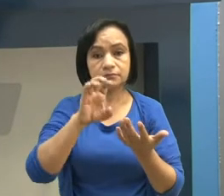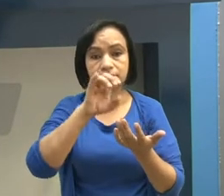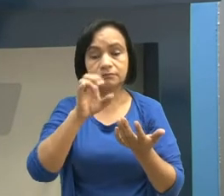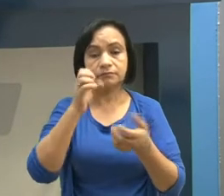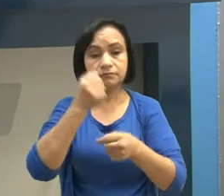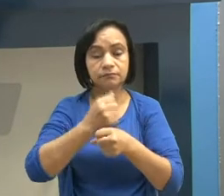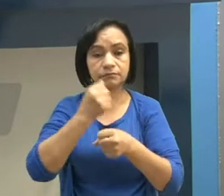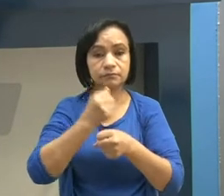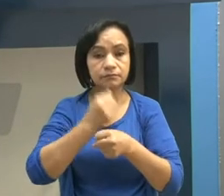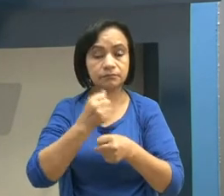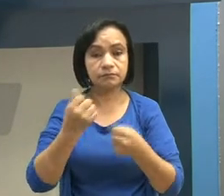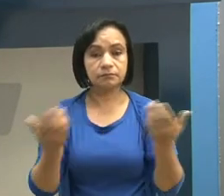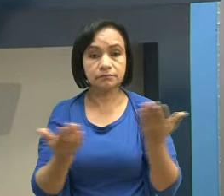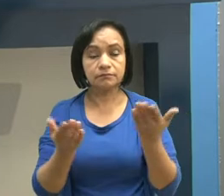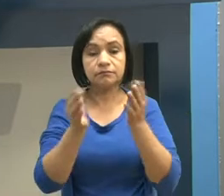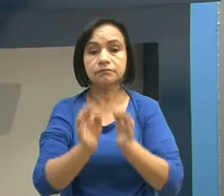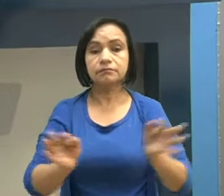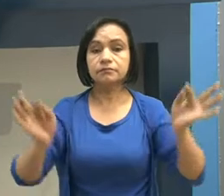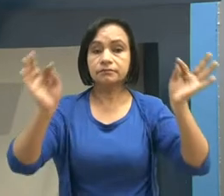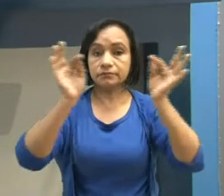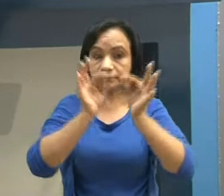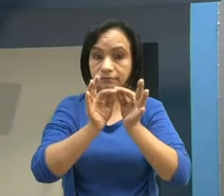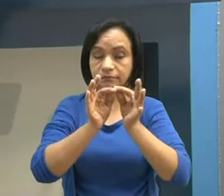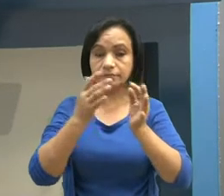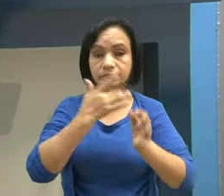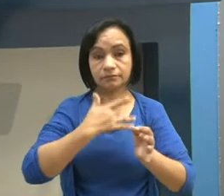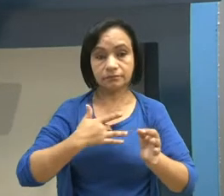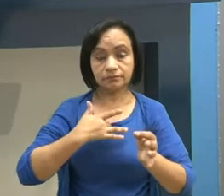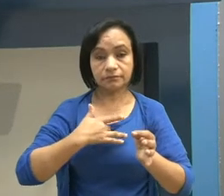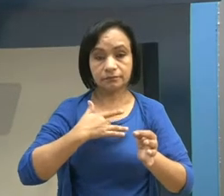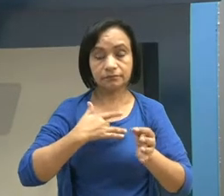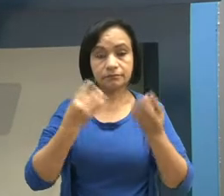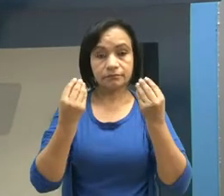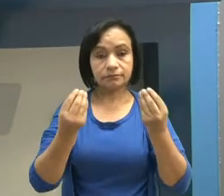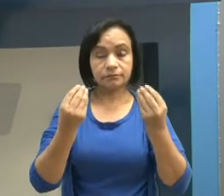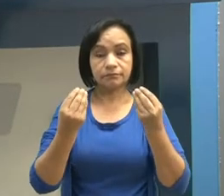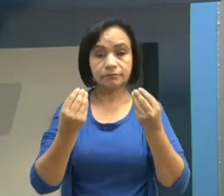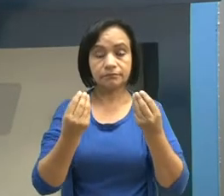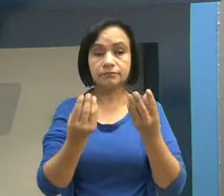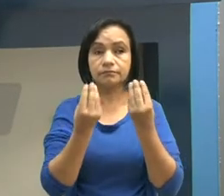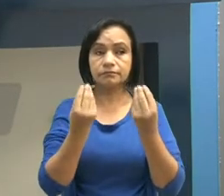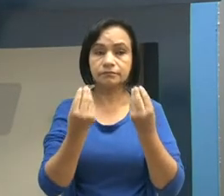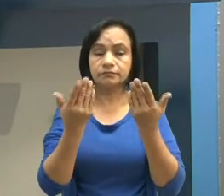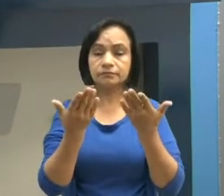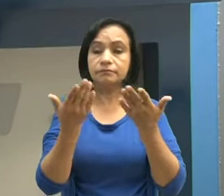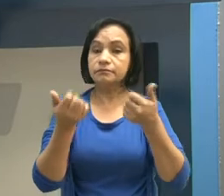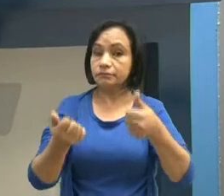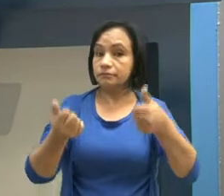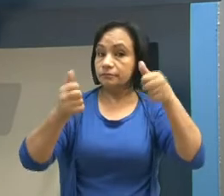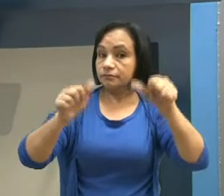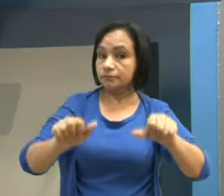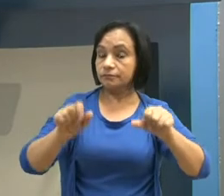trabajo muy importante, pero además que requiere de mucho de mucha disponibilidad,